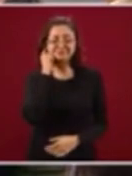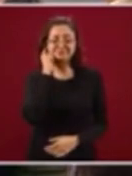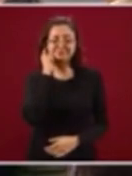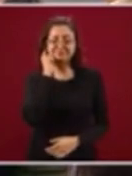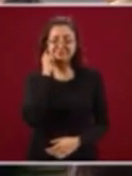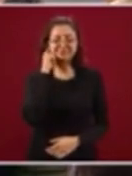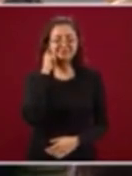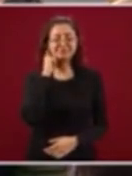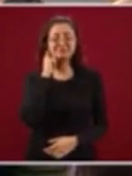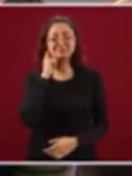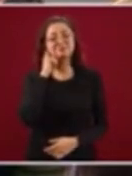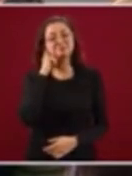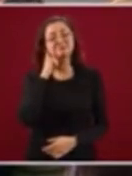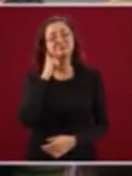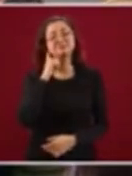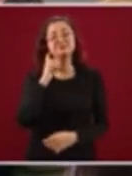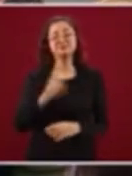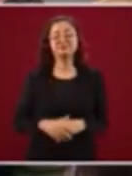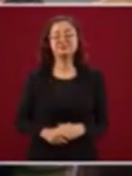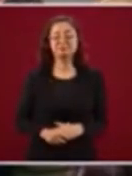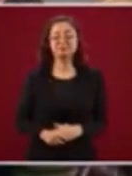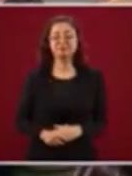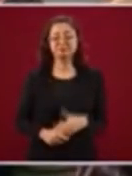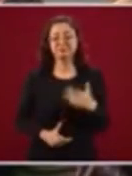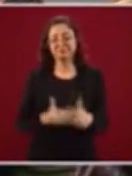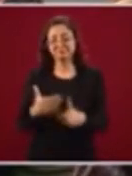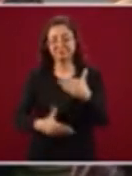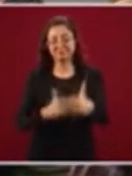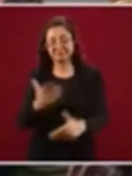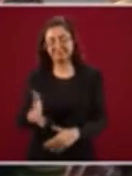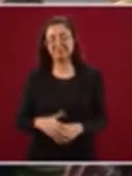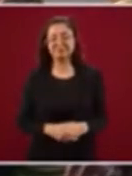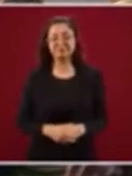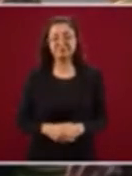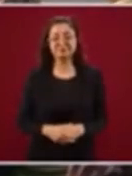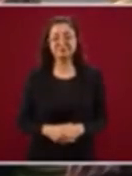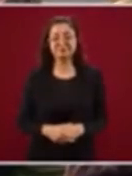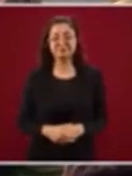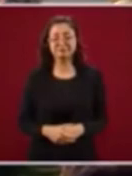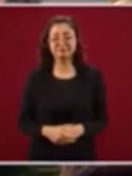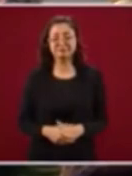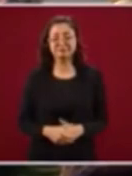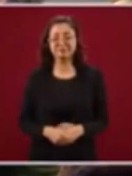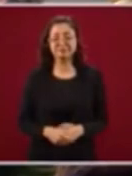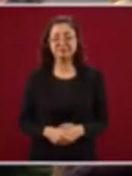llegaría? Estamos en eso. Pero miren, como ya se está